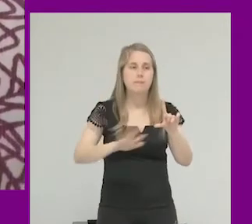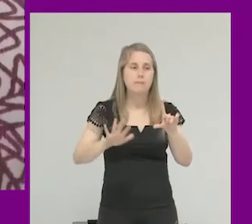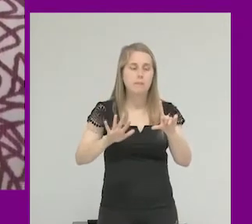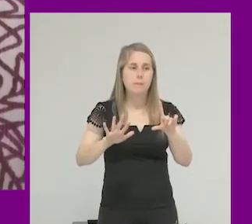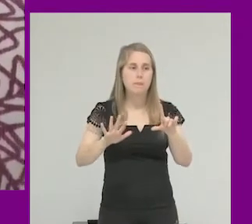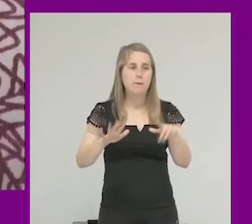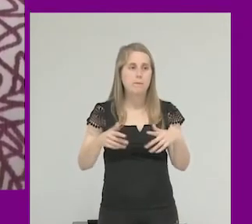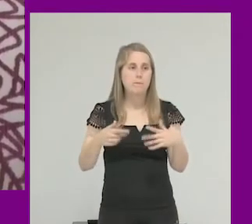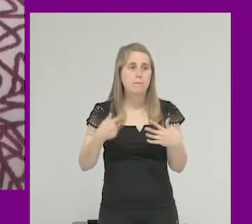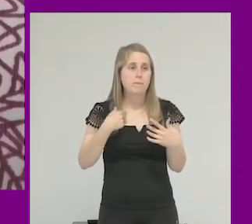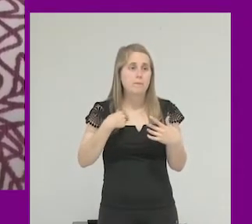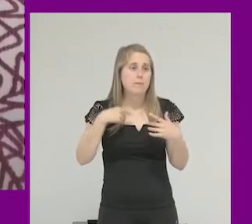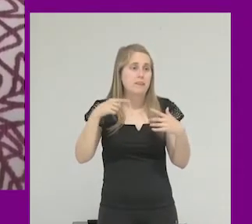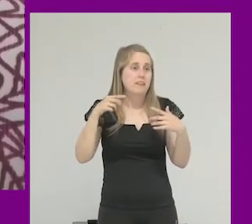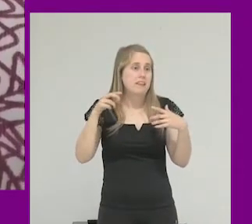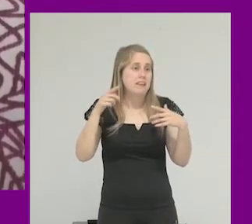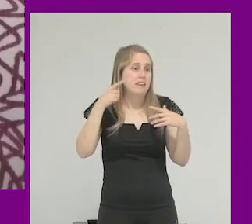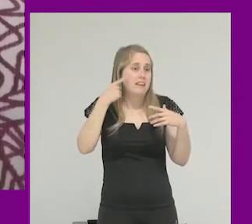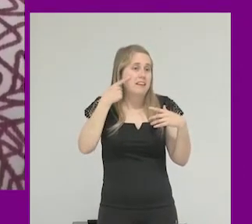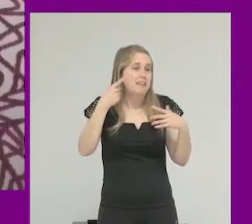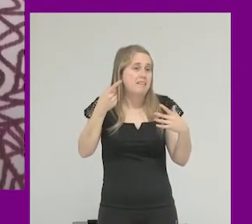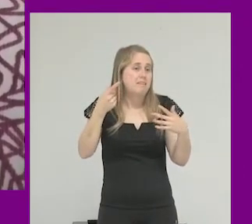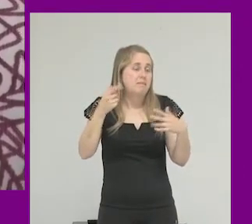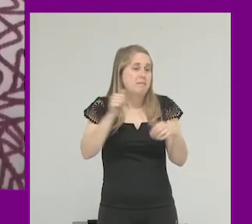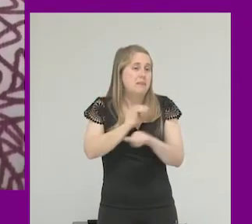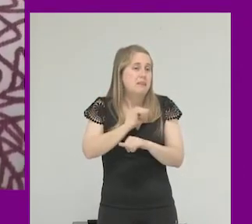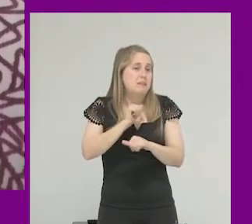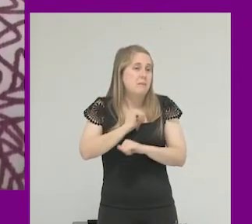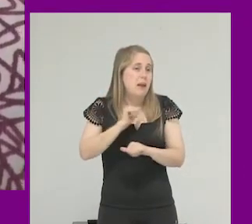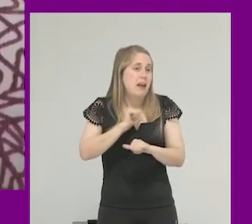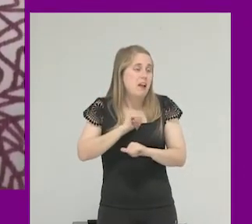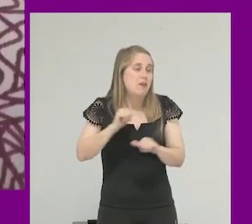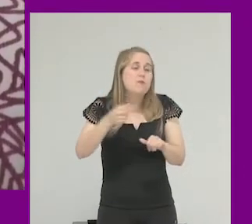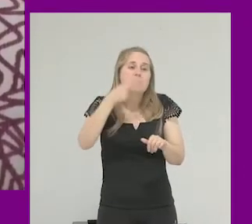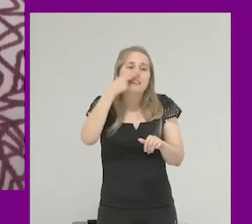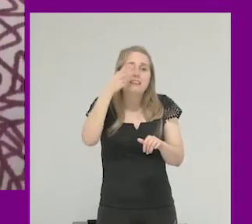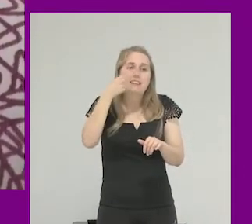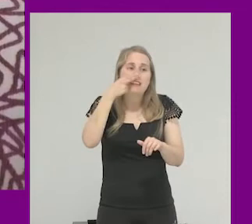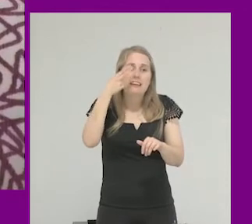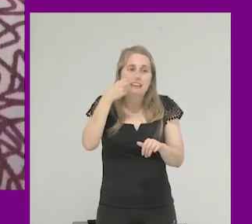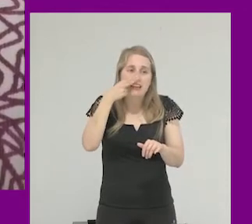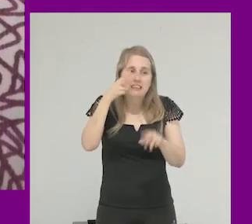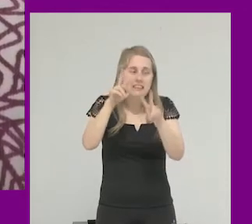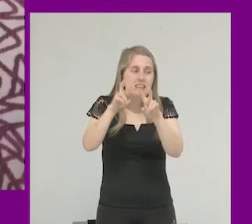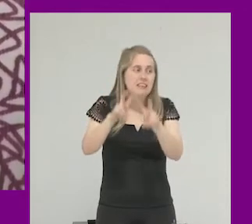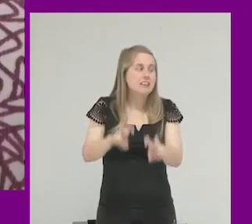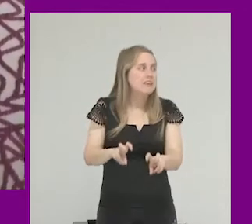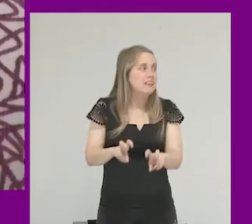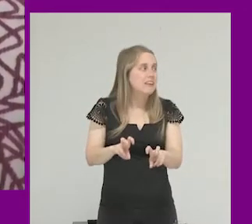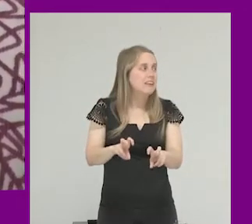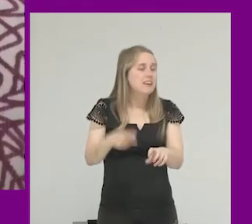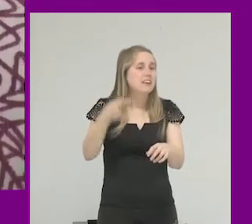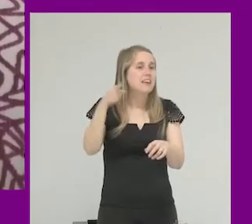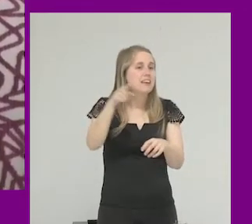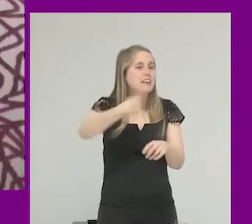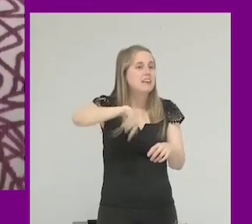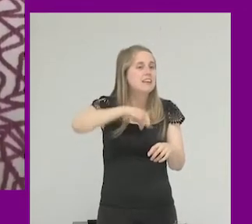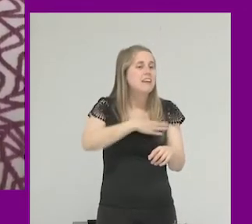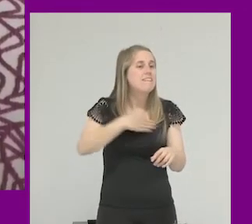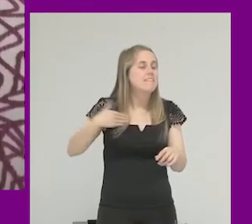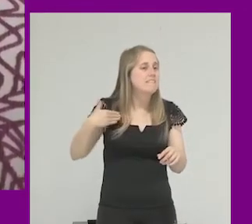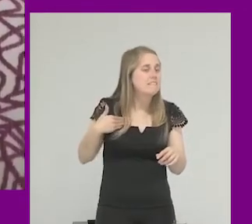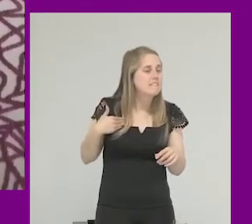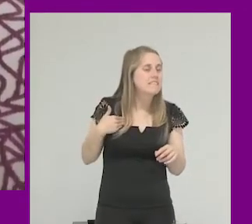y espero que os parezca interesante esta investigación y disfrutéis de la misma manera que